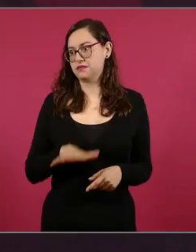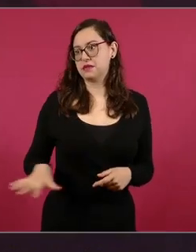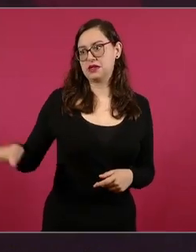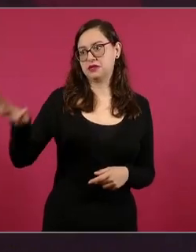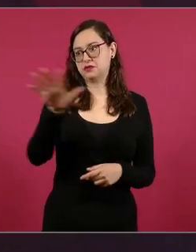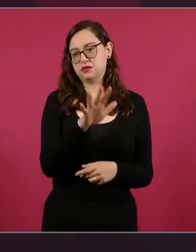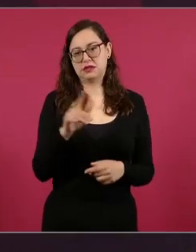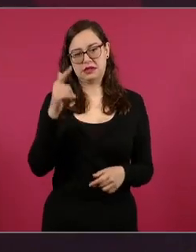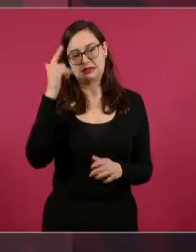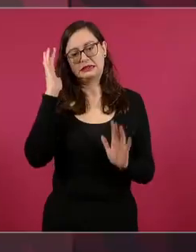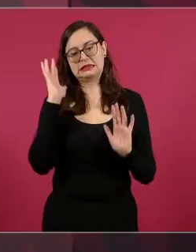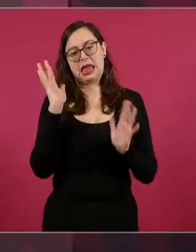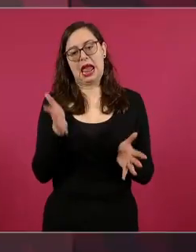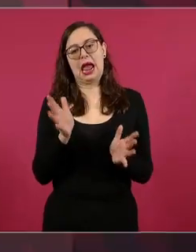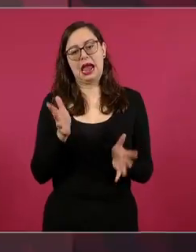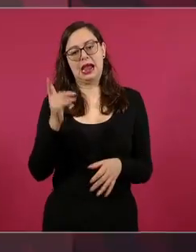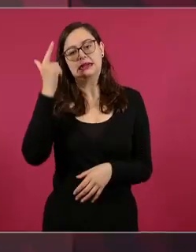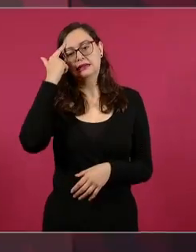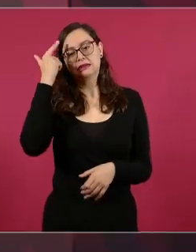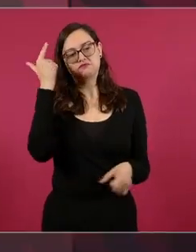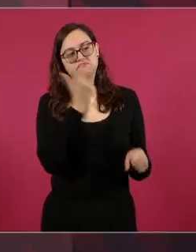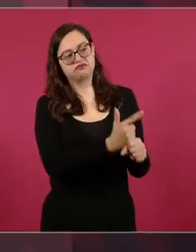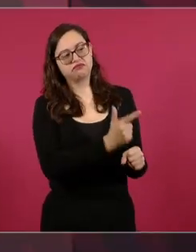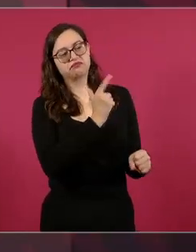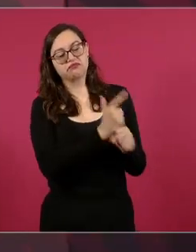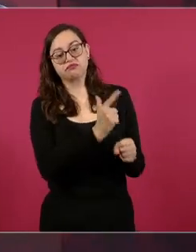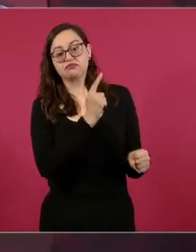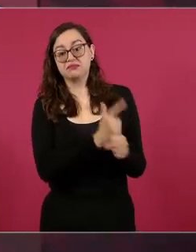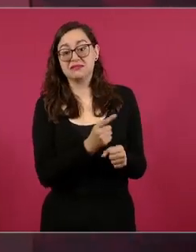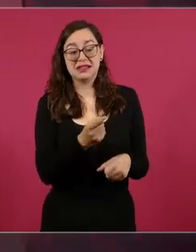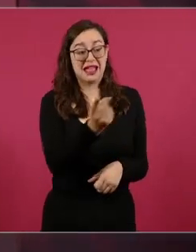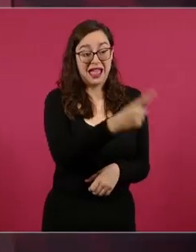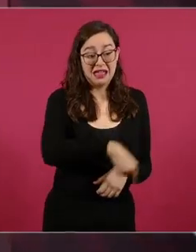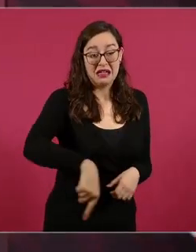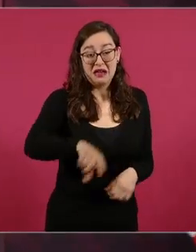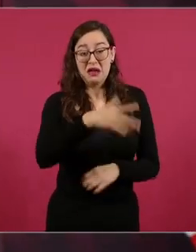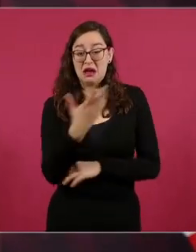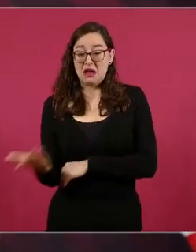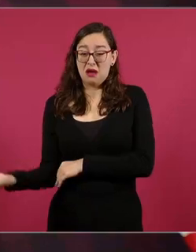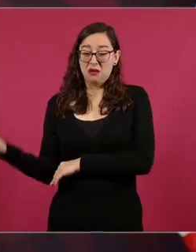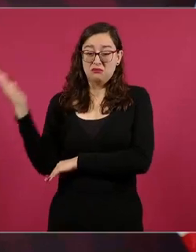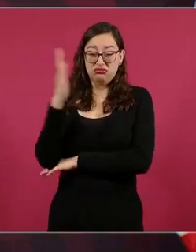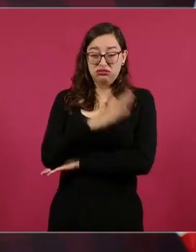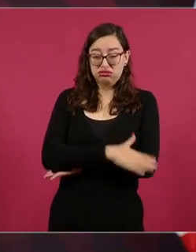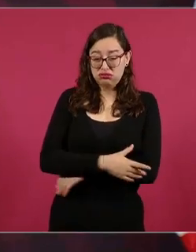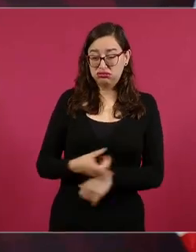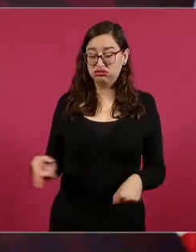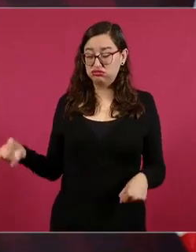Pueden estar bombardeando con mentiras y con calumnias